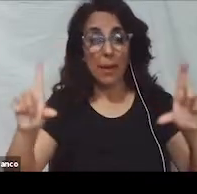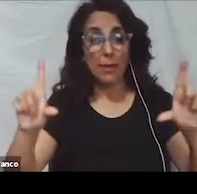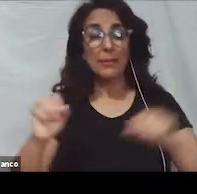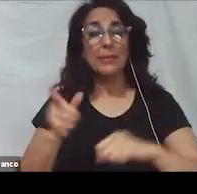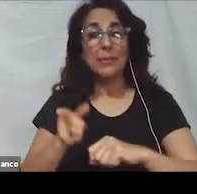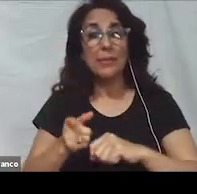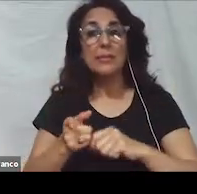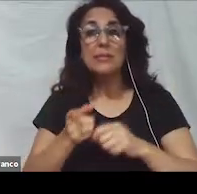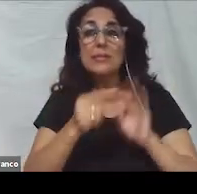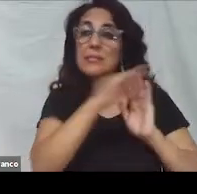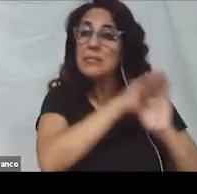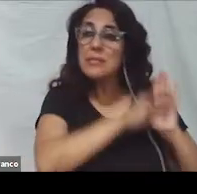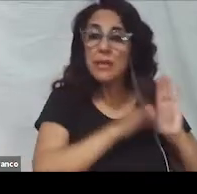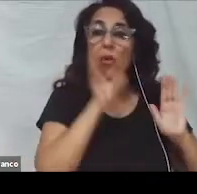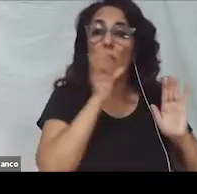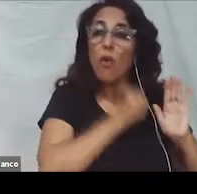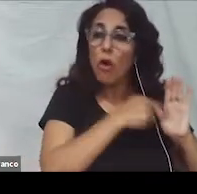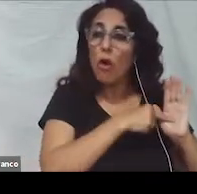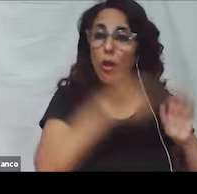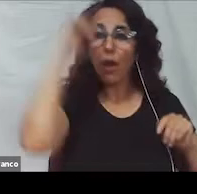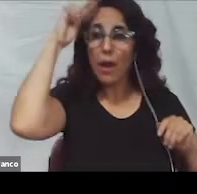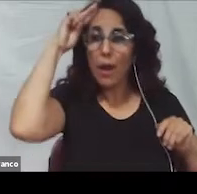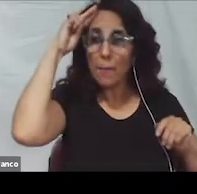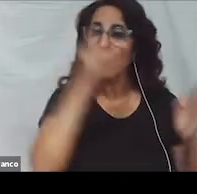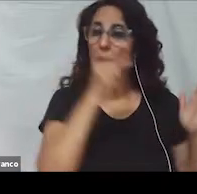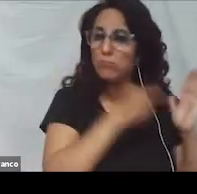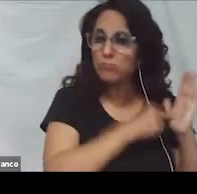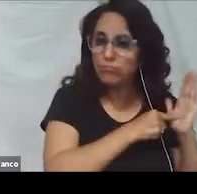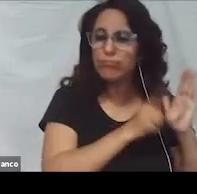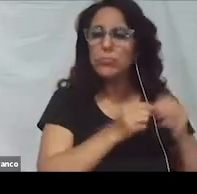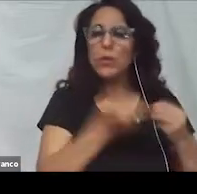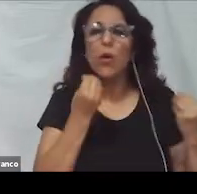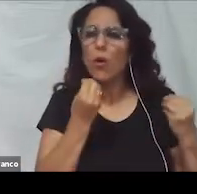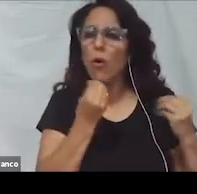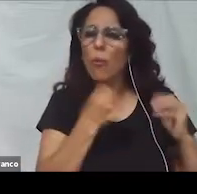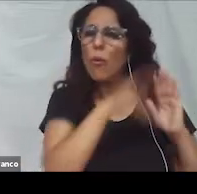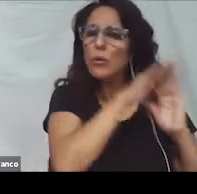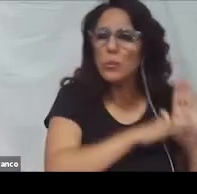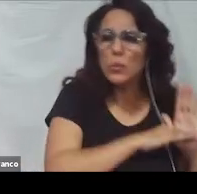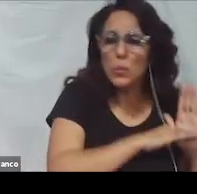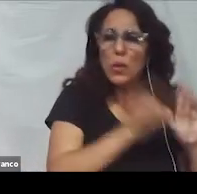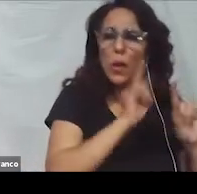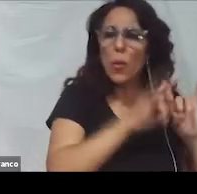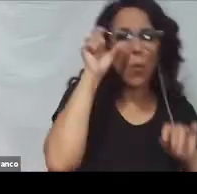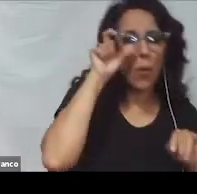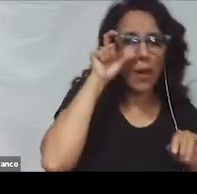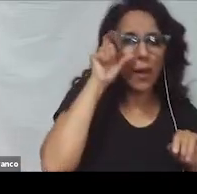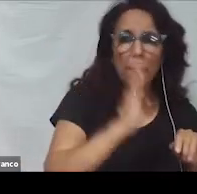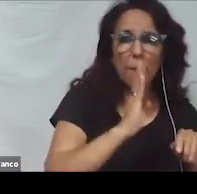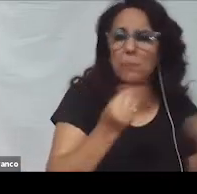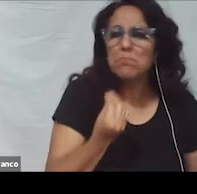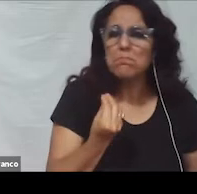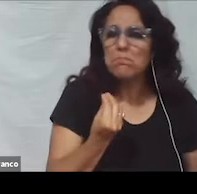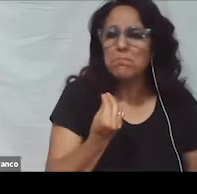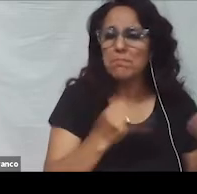sitios siguiendo la estructura del código. ¿Y cómo estructuramos de forma correcta nuestro sitio web? Bueno, vamos